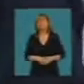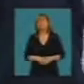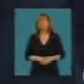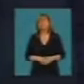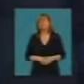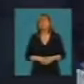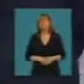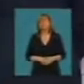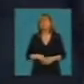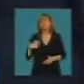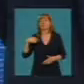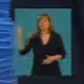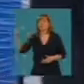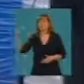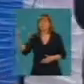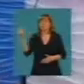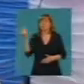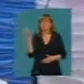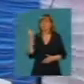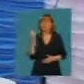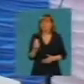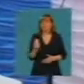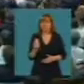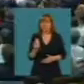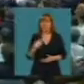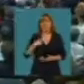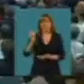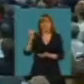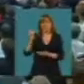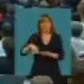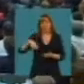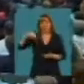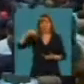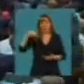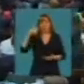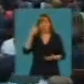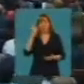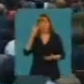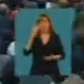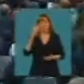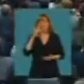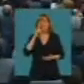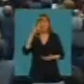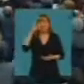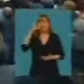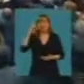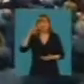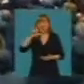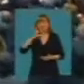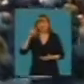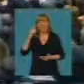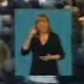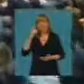Jura a continuación el señor Arturo Puricelli como Ministro de Defensa.